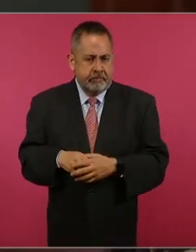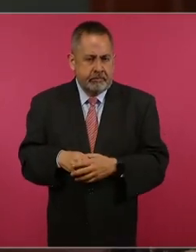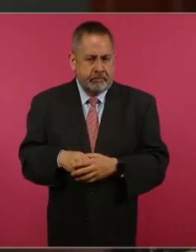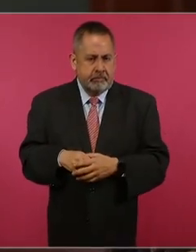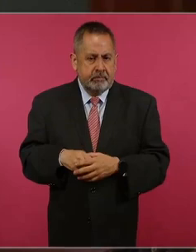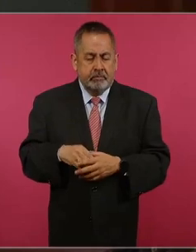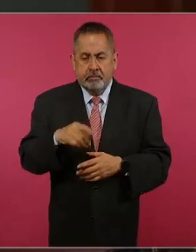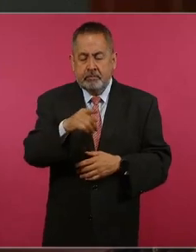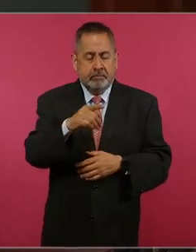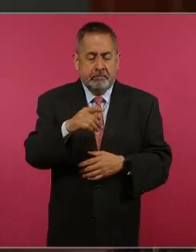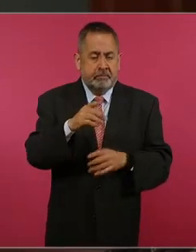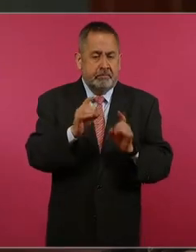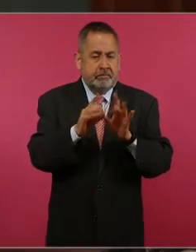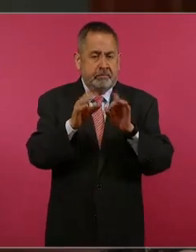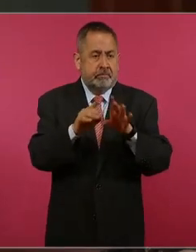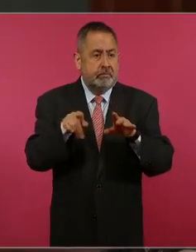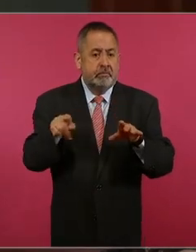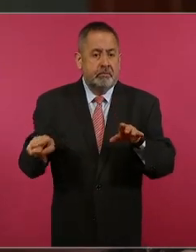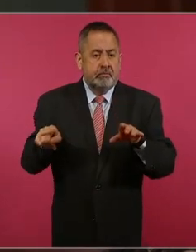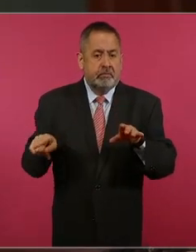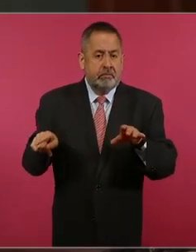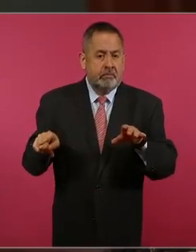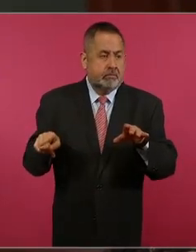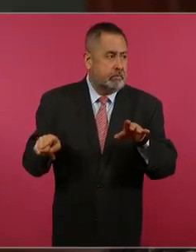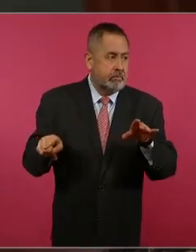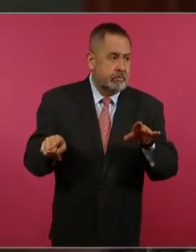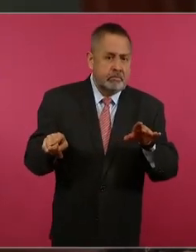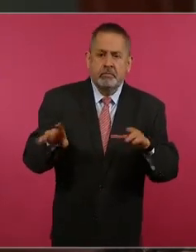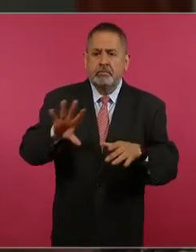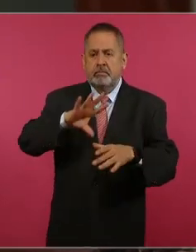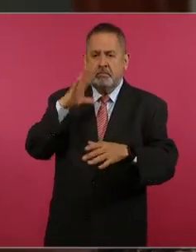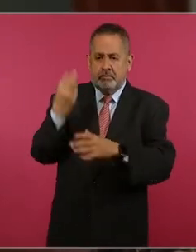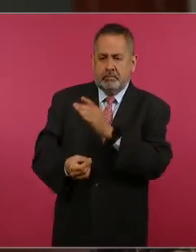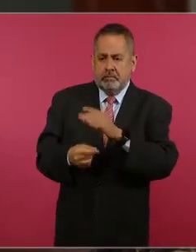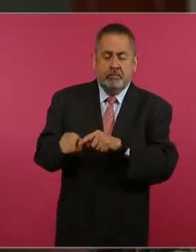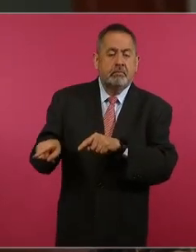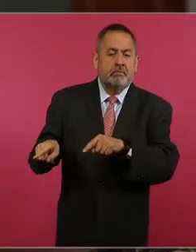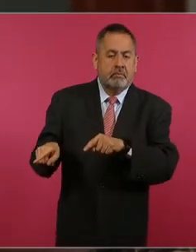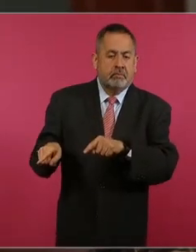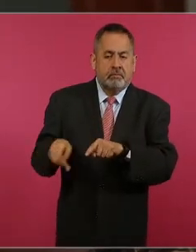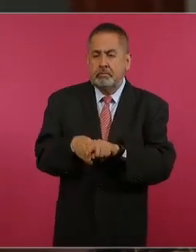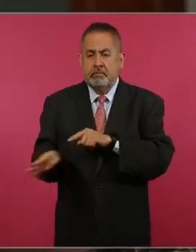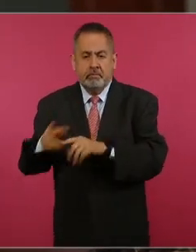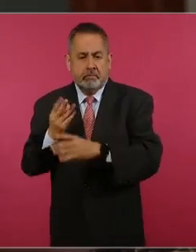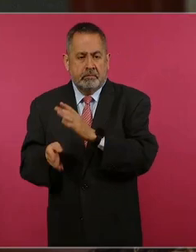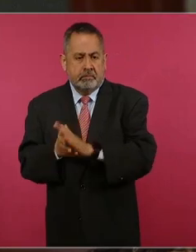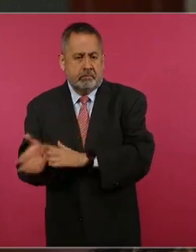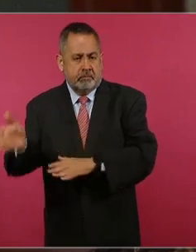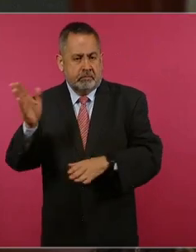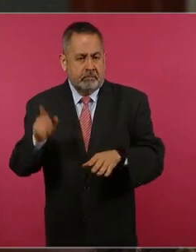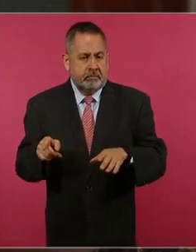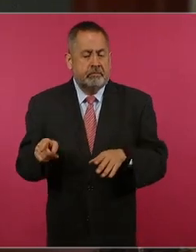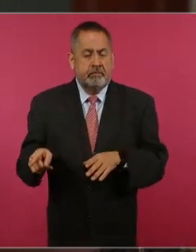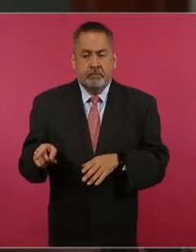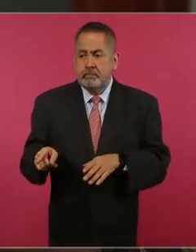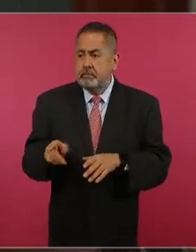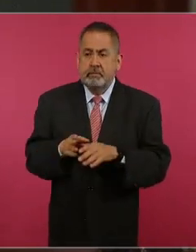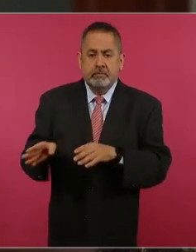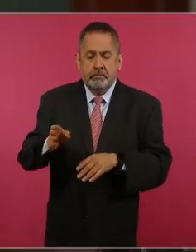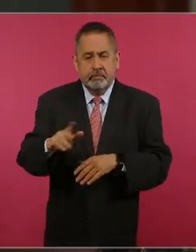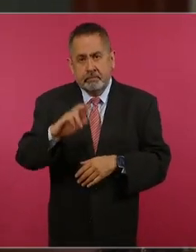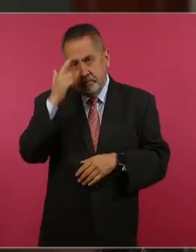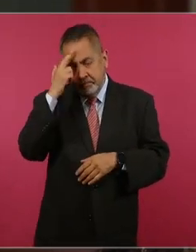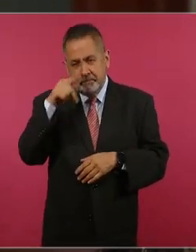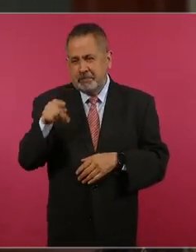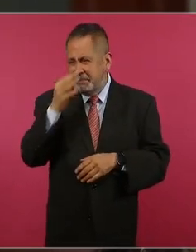en un pestañeo, en un descuido de los delincuentes, él se logra escapar, se logra dar a la fuga y recordaba que